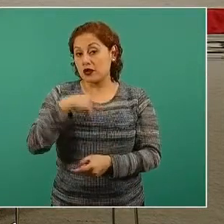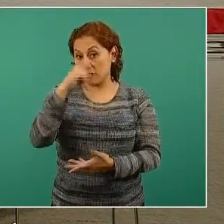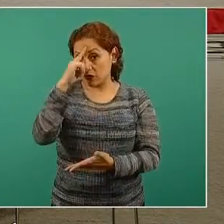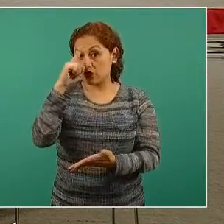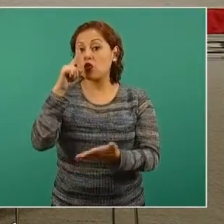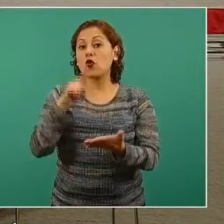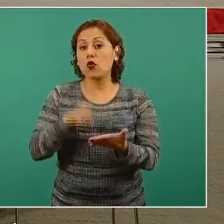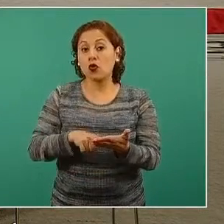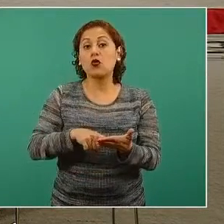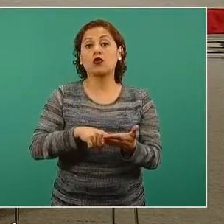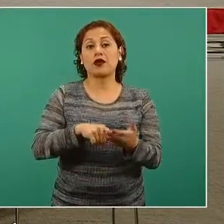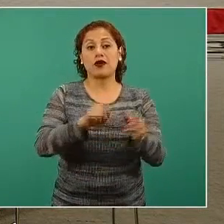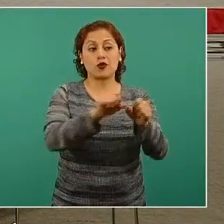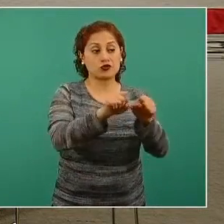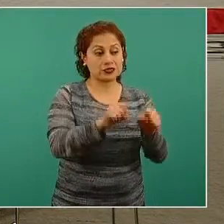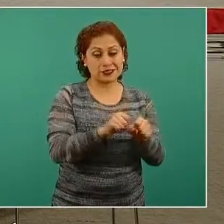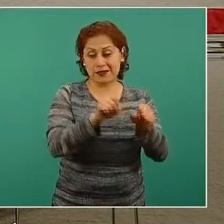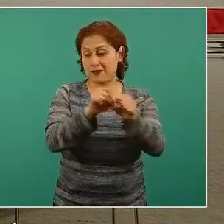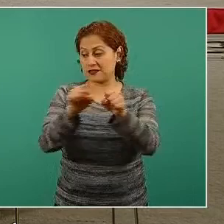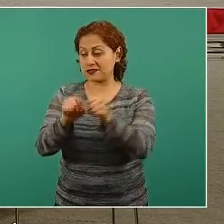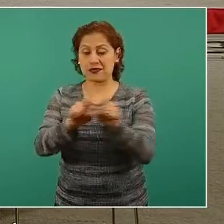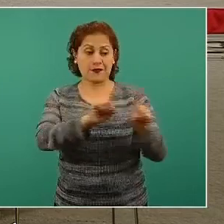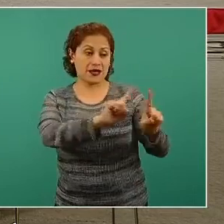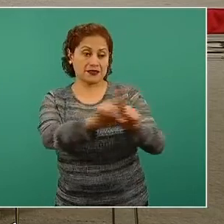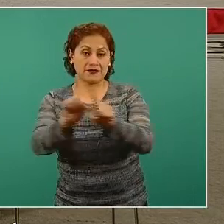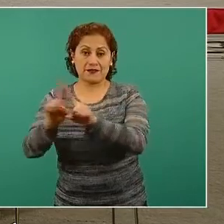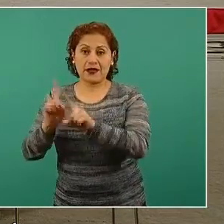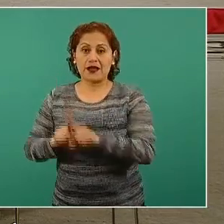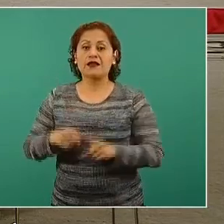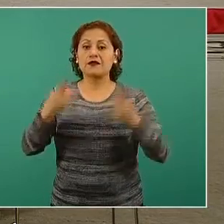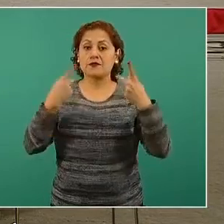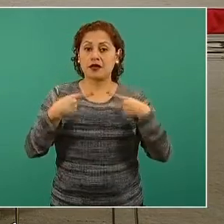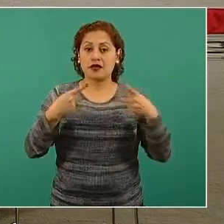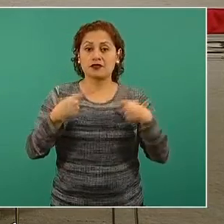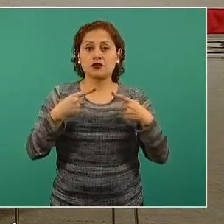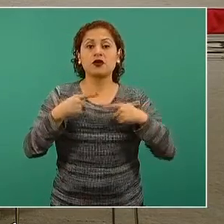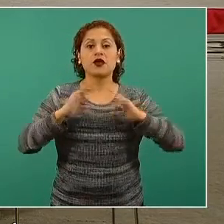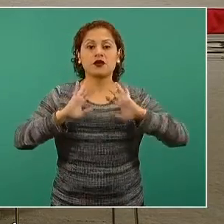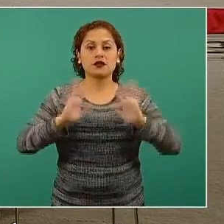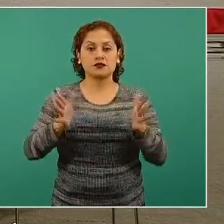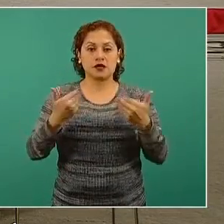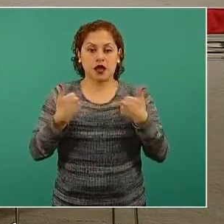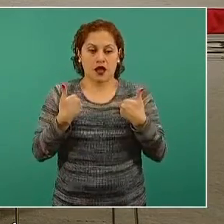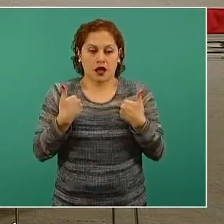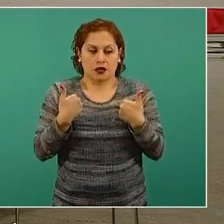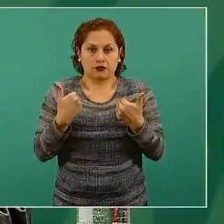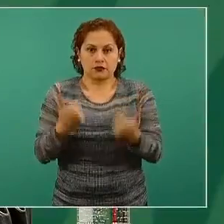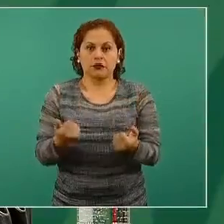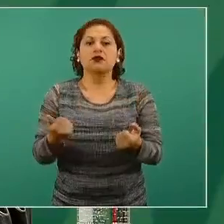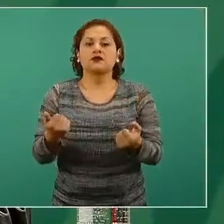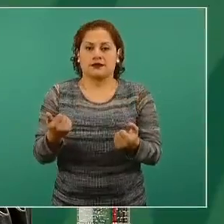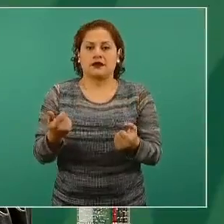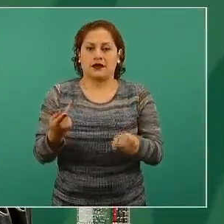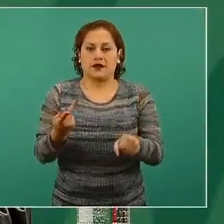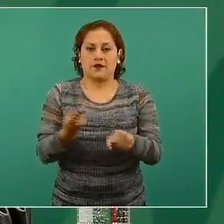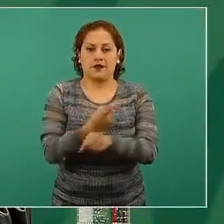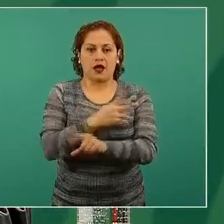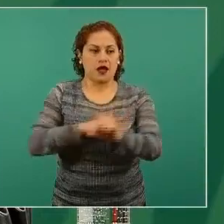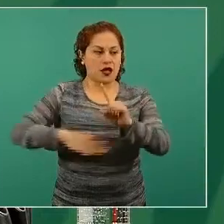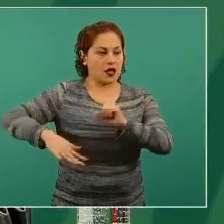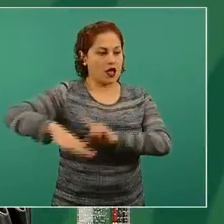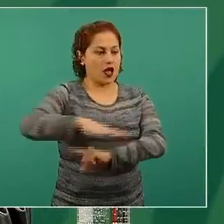diferentes sectores, la pandemia nos ha demostrado retos, desafíos que tenemos que capitalizar